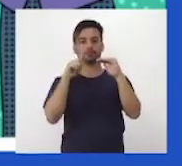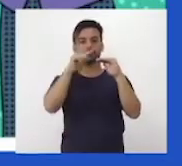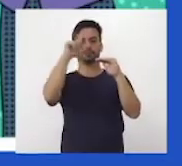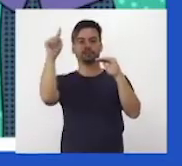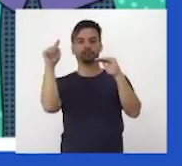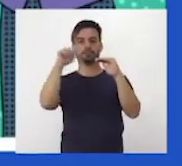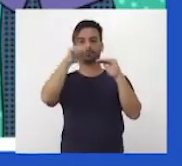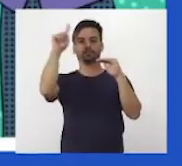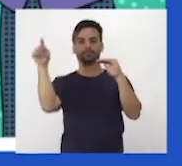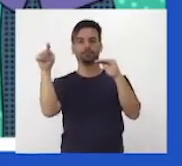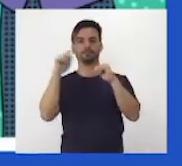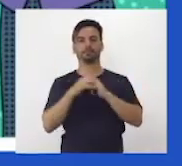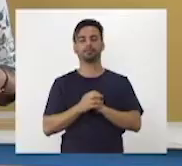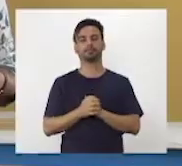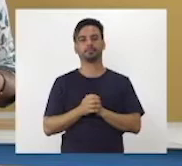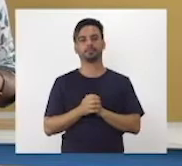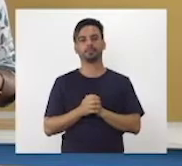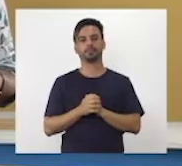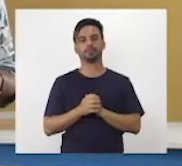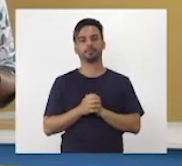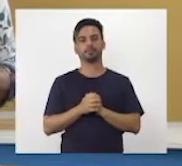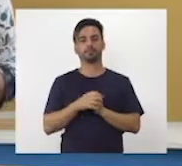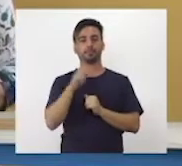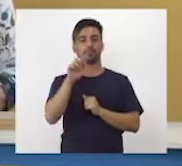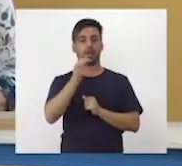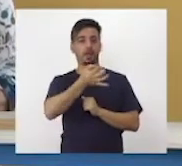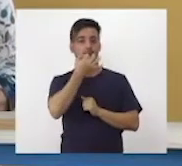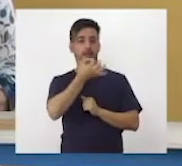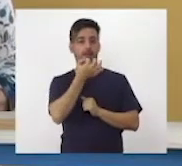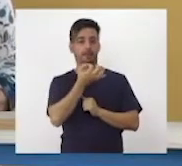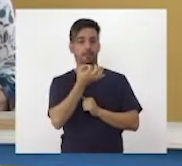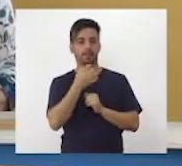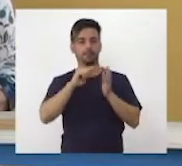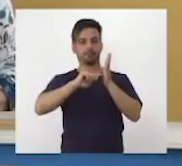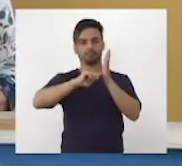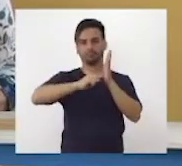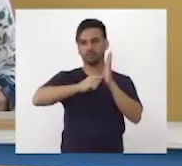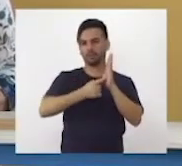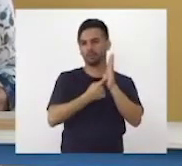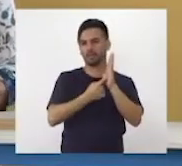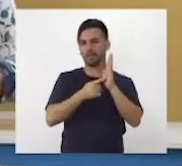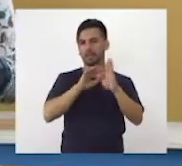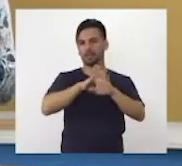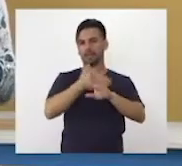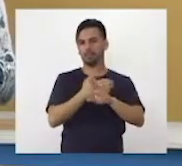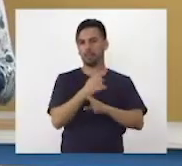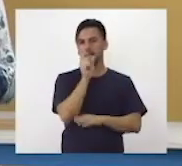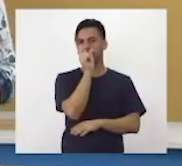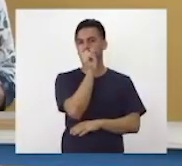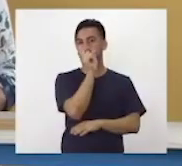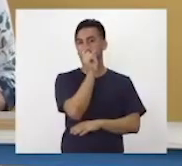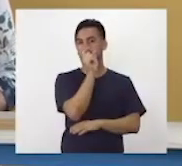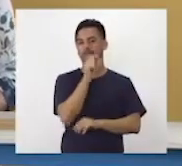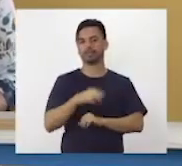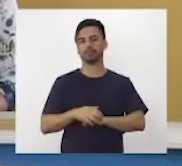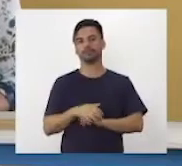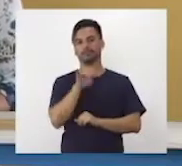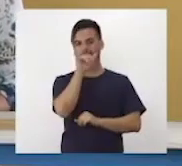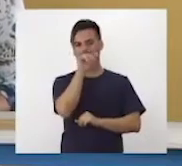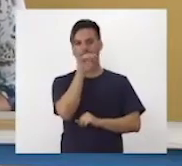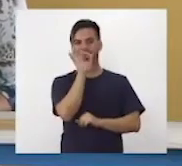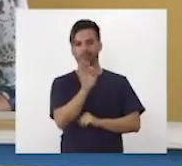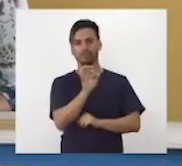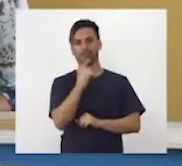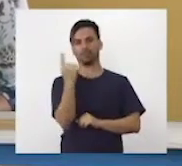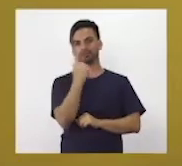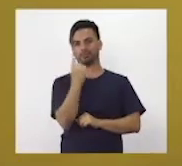del segundo monomio. Y luego multiplicas la parte literal de